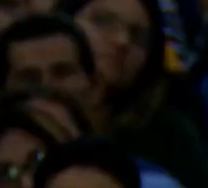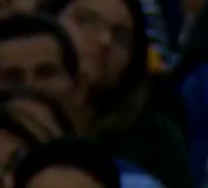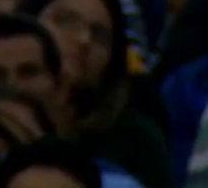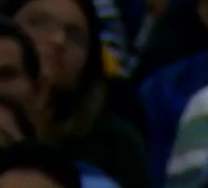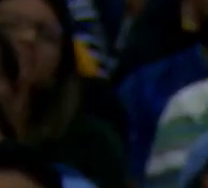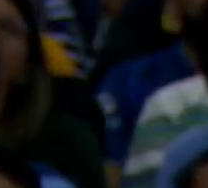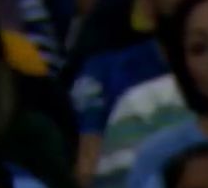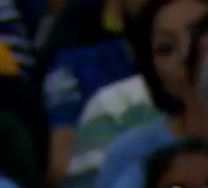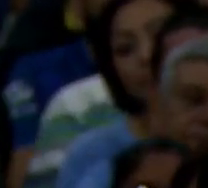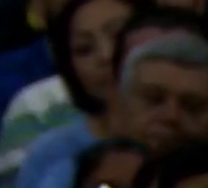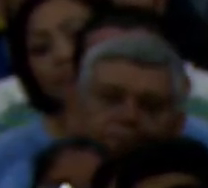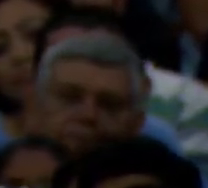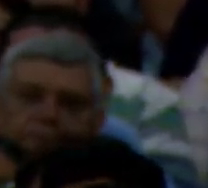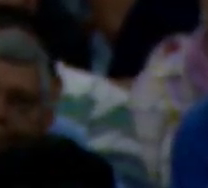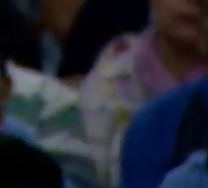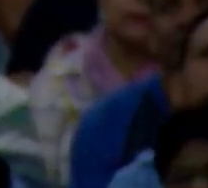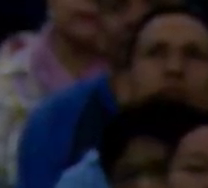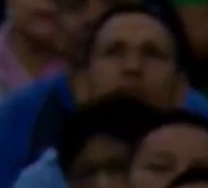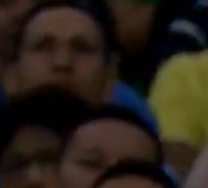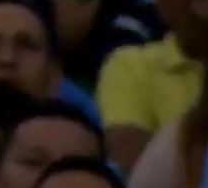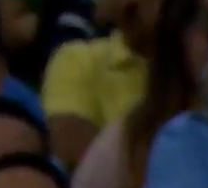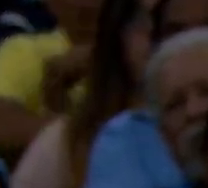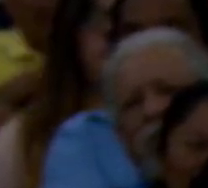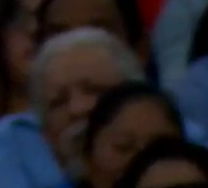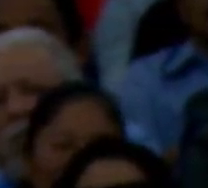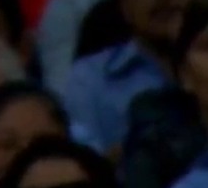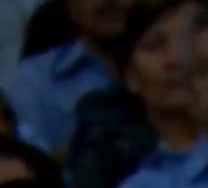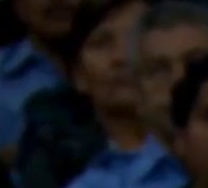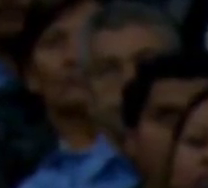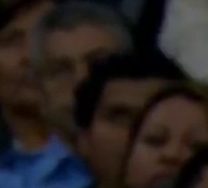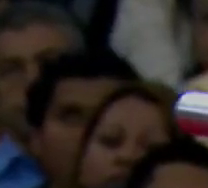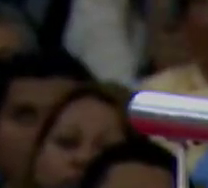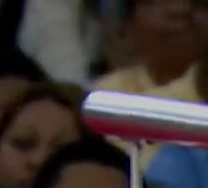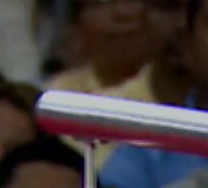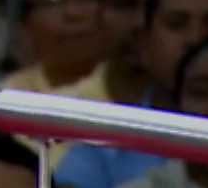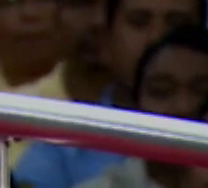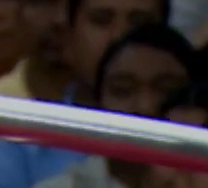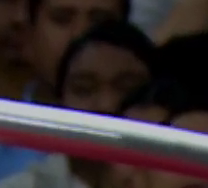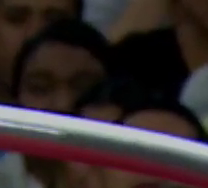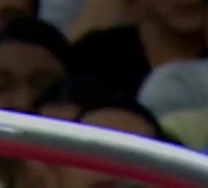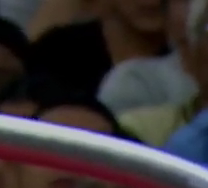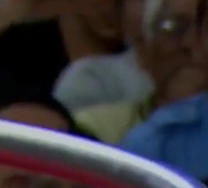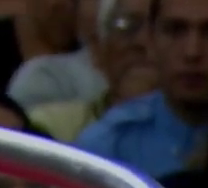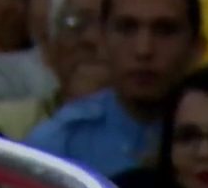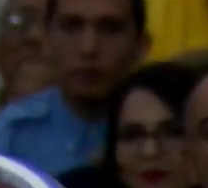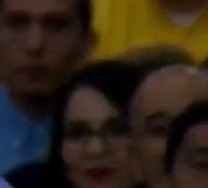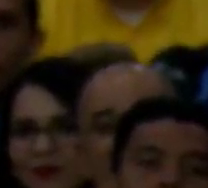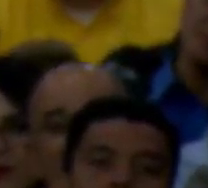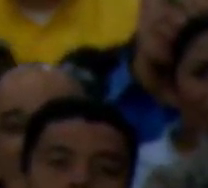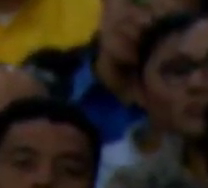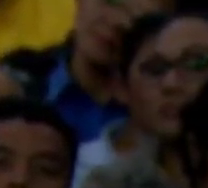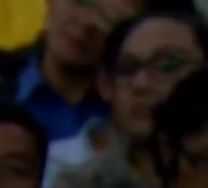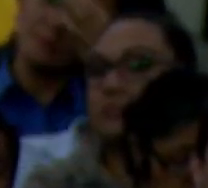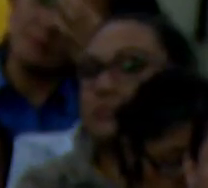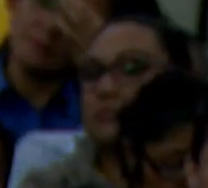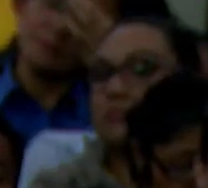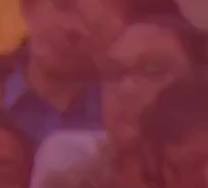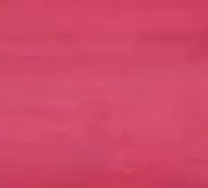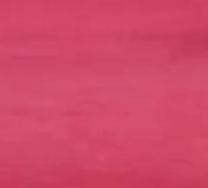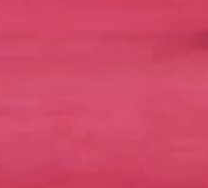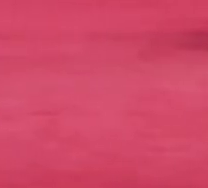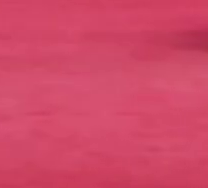Bueno, un día como hoy quiero hablarles de algo muy importante. Y es que la